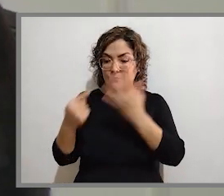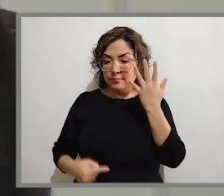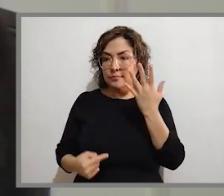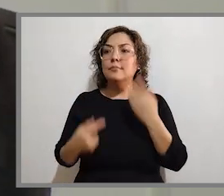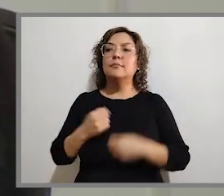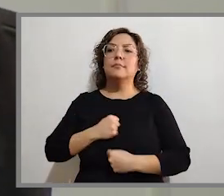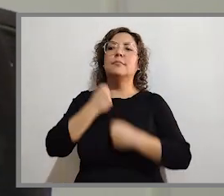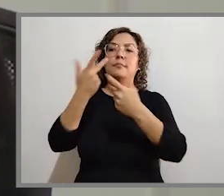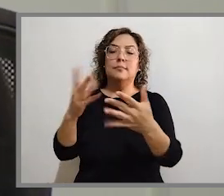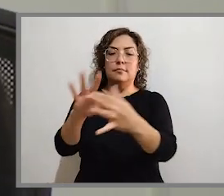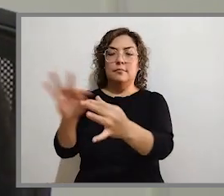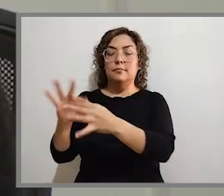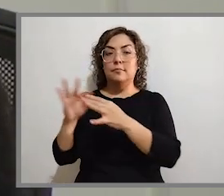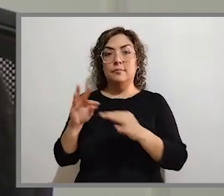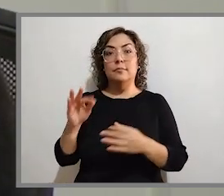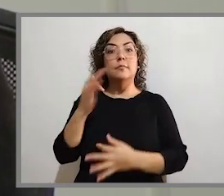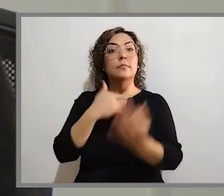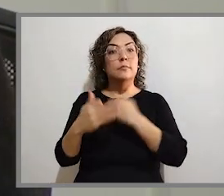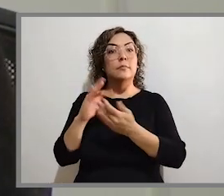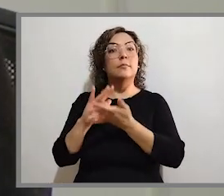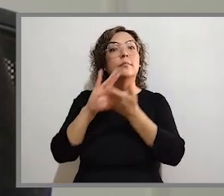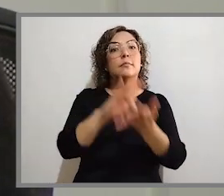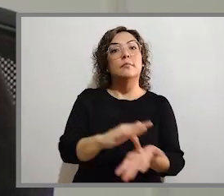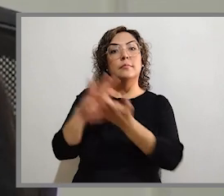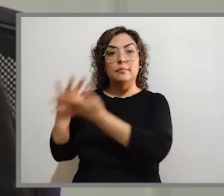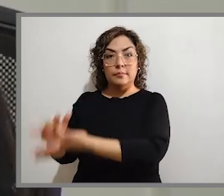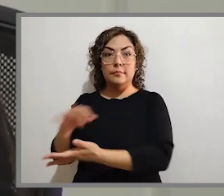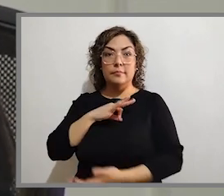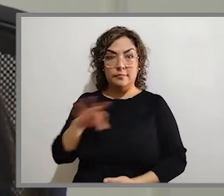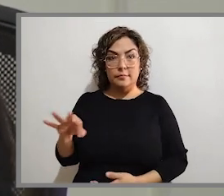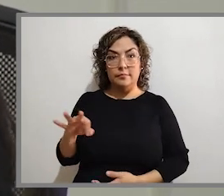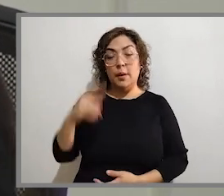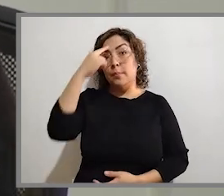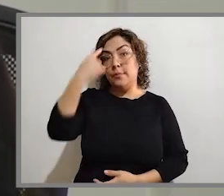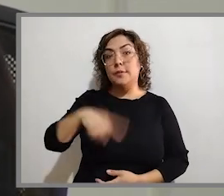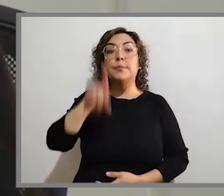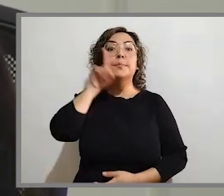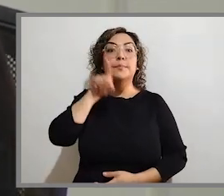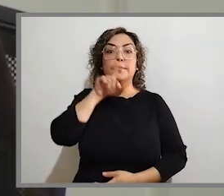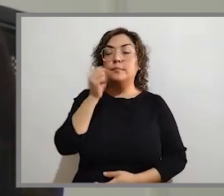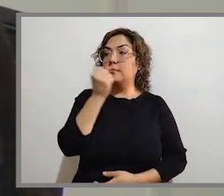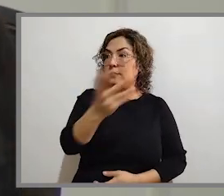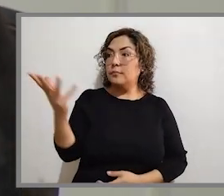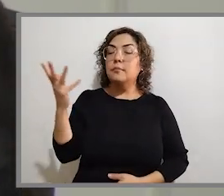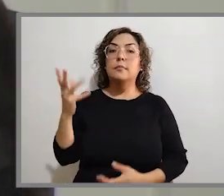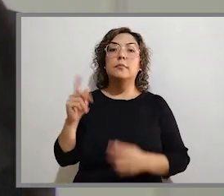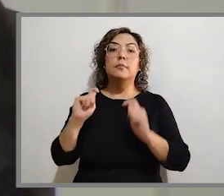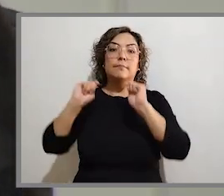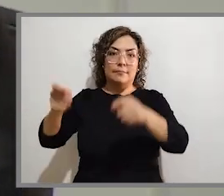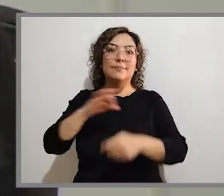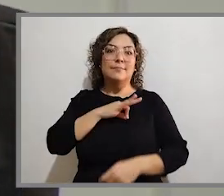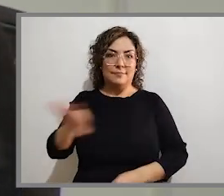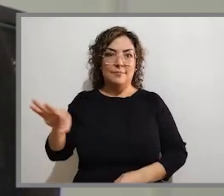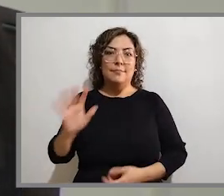en conjunto para que más mujeres puedan estar en cargos de poder en nuestro estado de Coahuila. Muchísimas